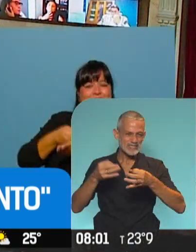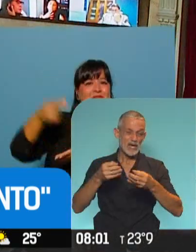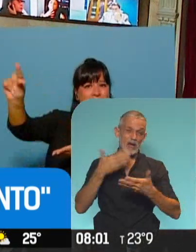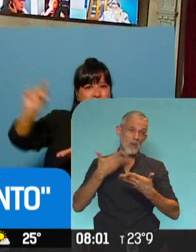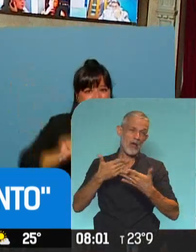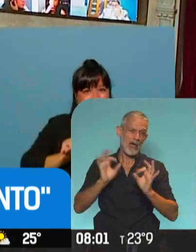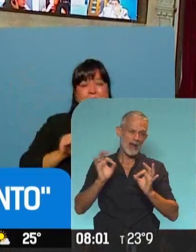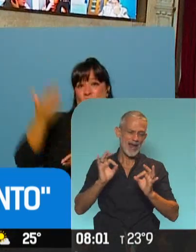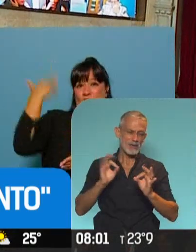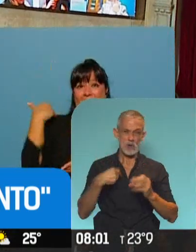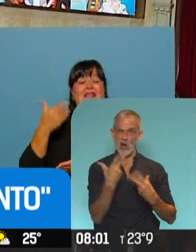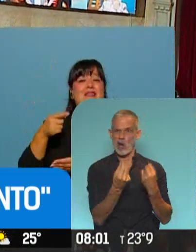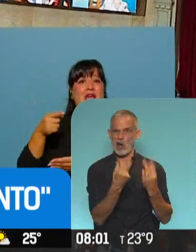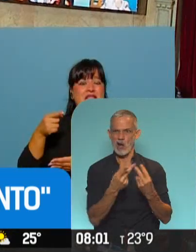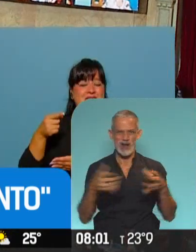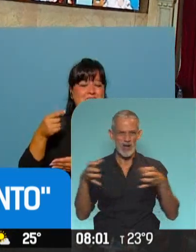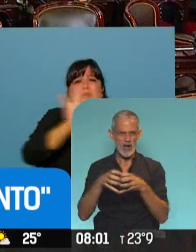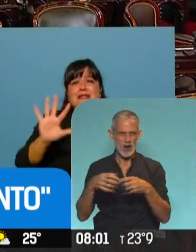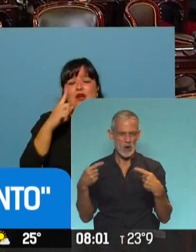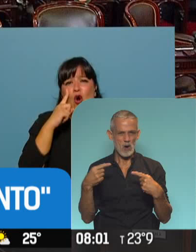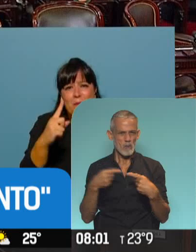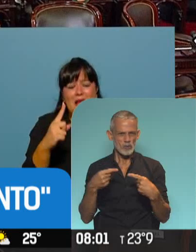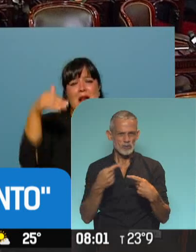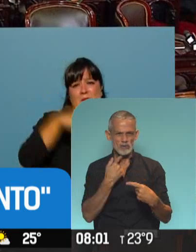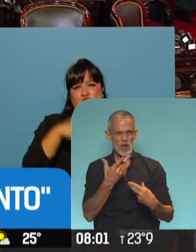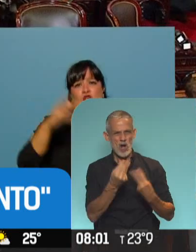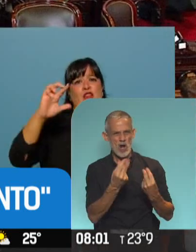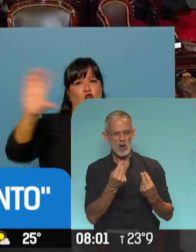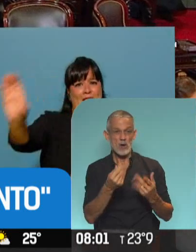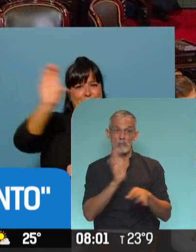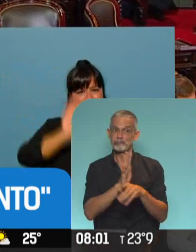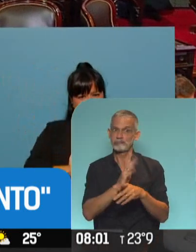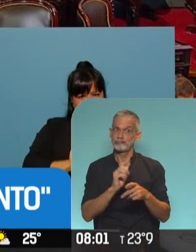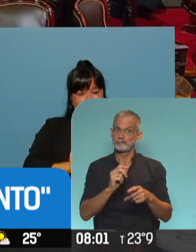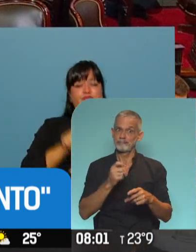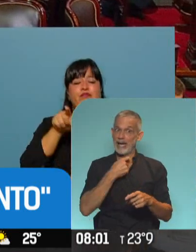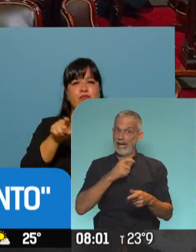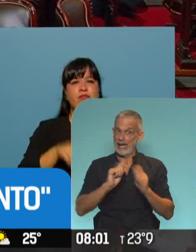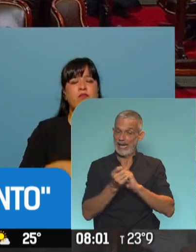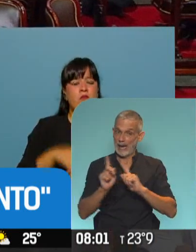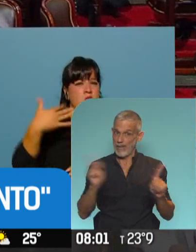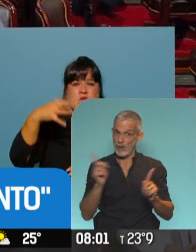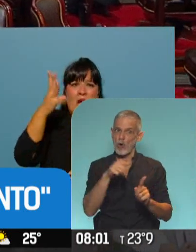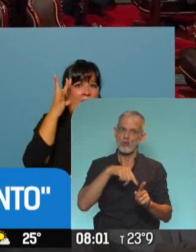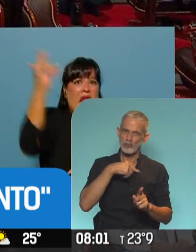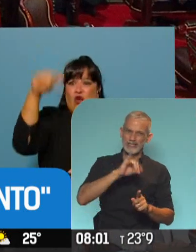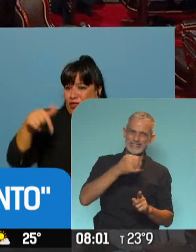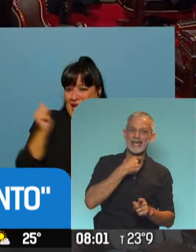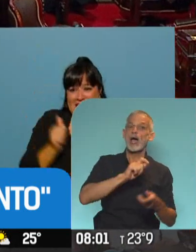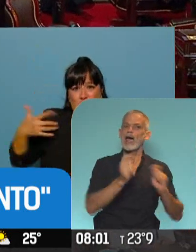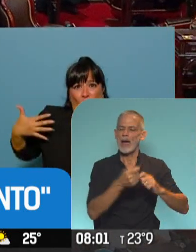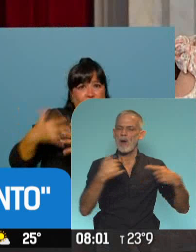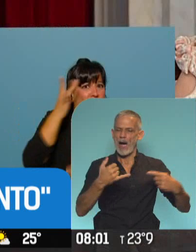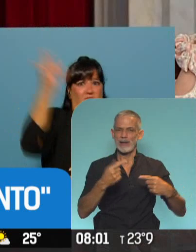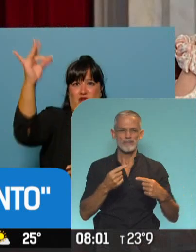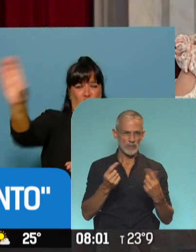no se quiera tratar y que la oposición no nos trate la reforma, significa que no quieren cambiar las cosas. Nosotros sí queremos cambiar las cosas. ¿Va a haber una